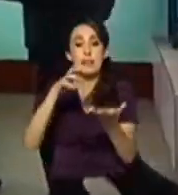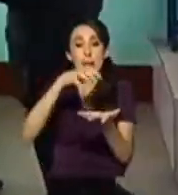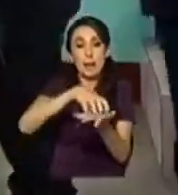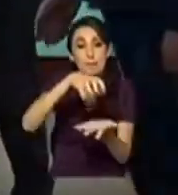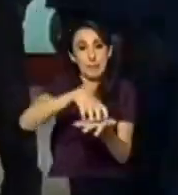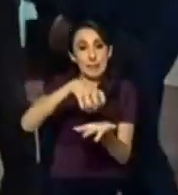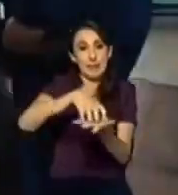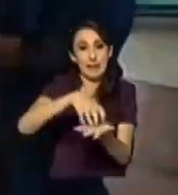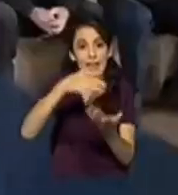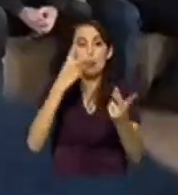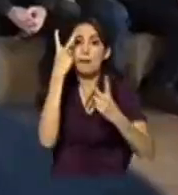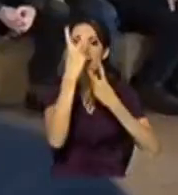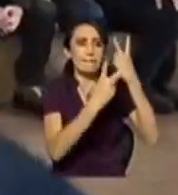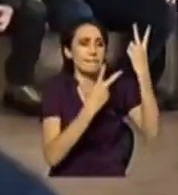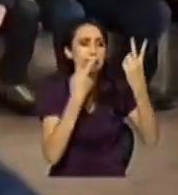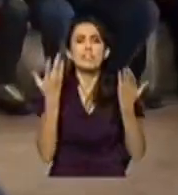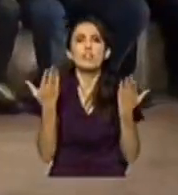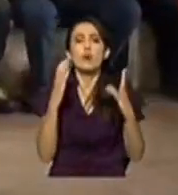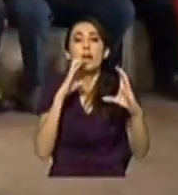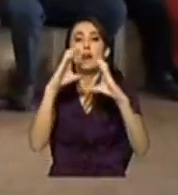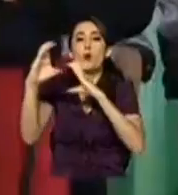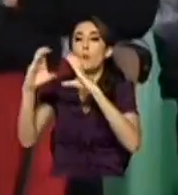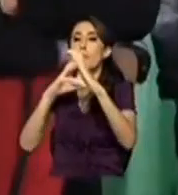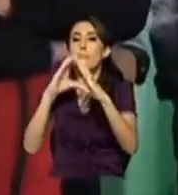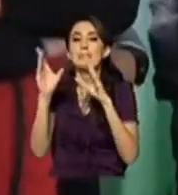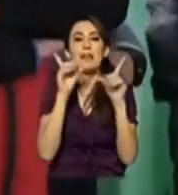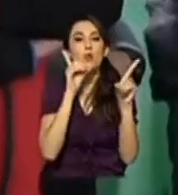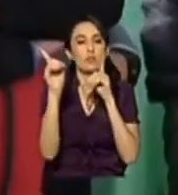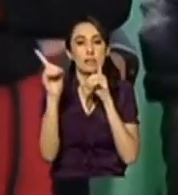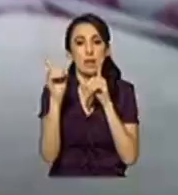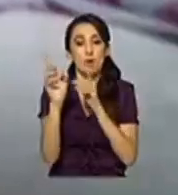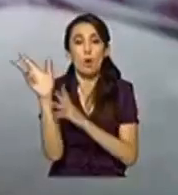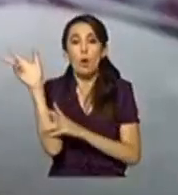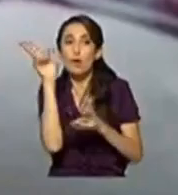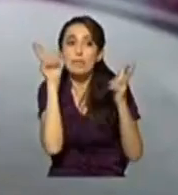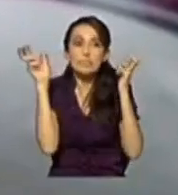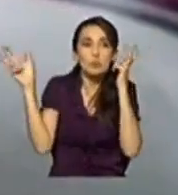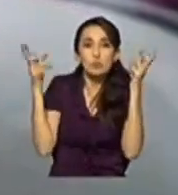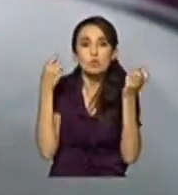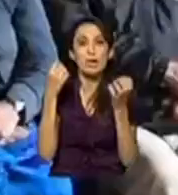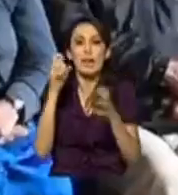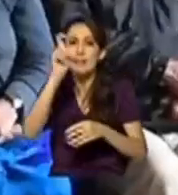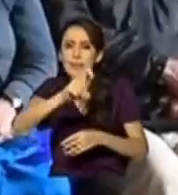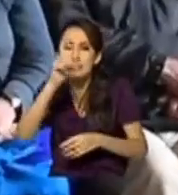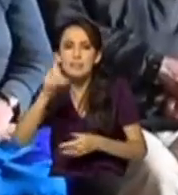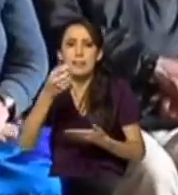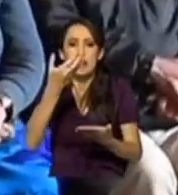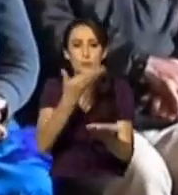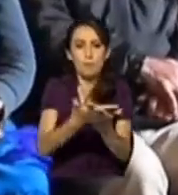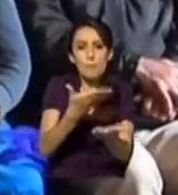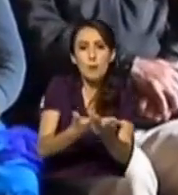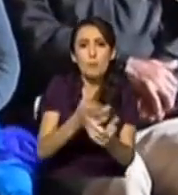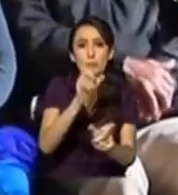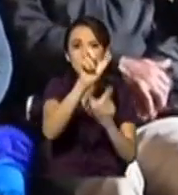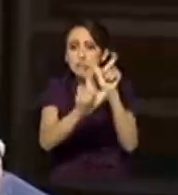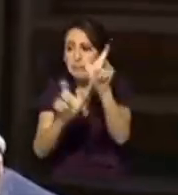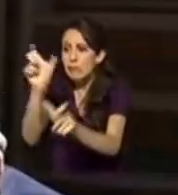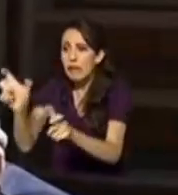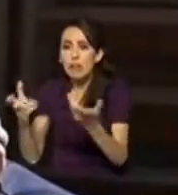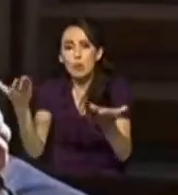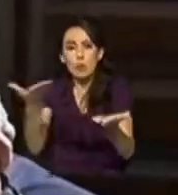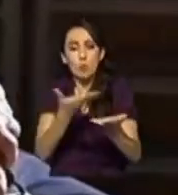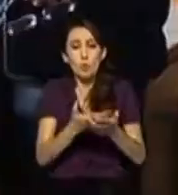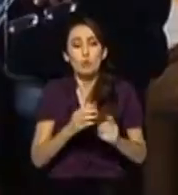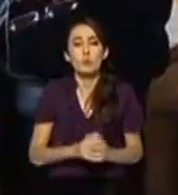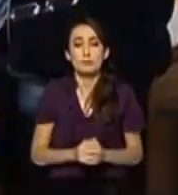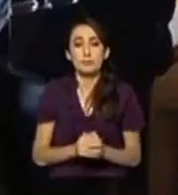Cangagua en Cayambe con el fin de mantener un diálogo abierto, escuchar las necesidades y propuestas de los ciudadanos. Entonces yo creo que